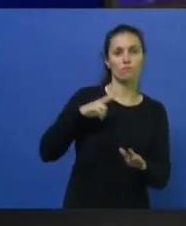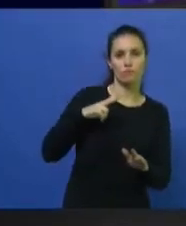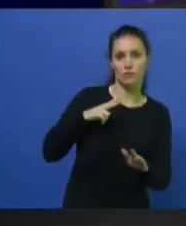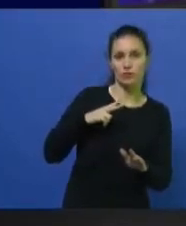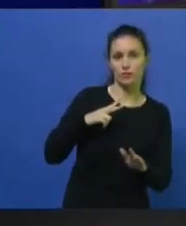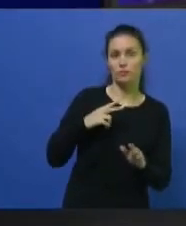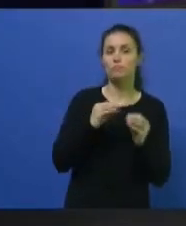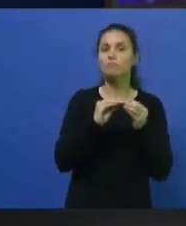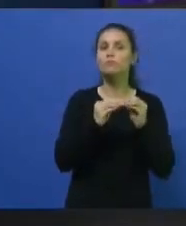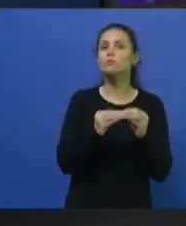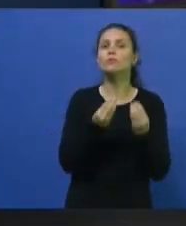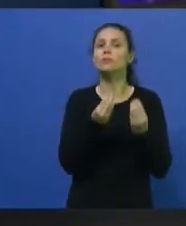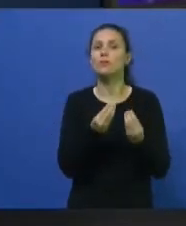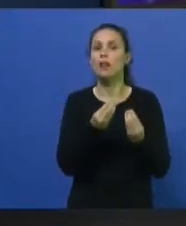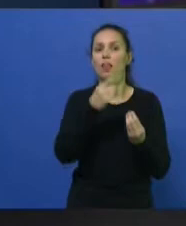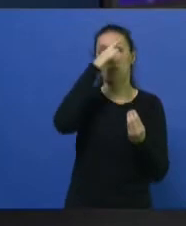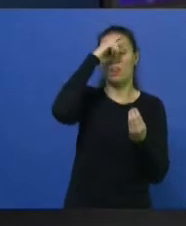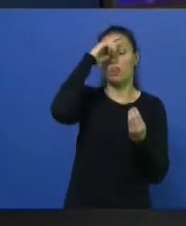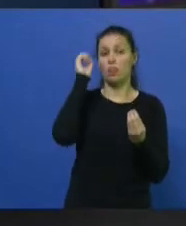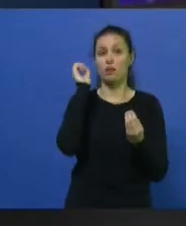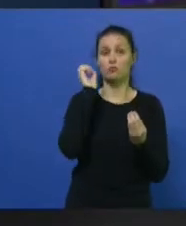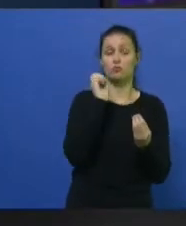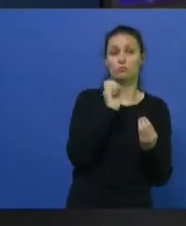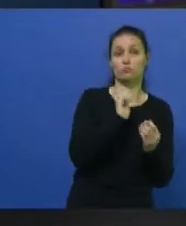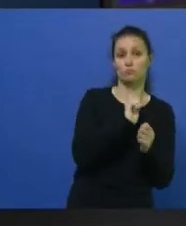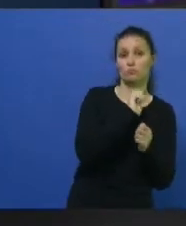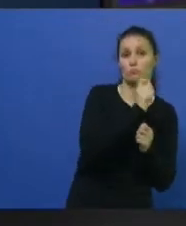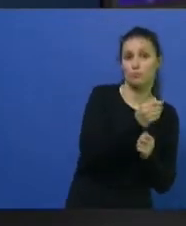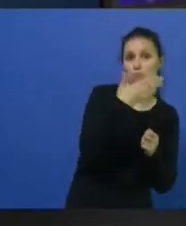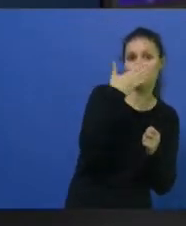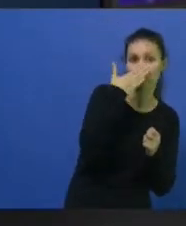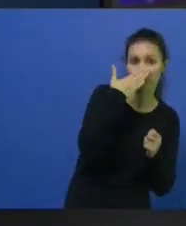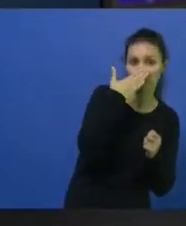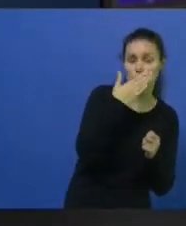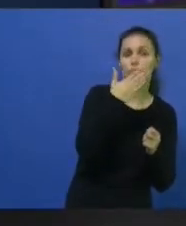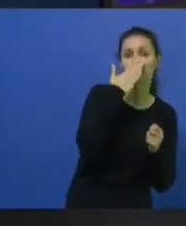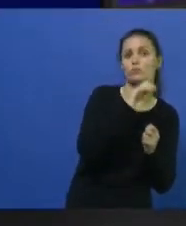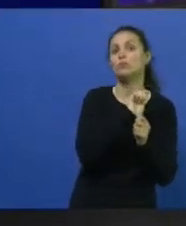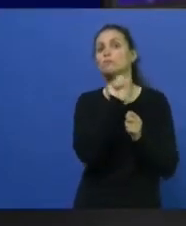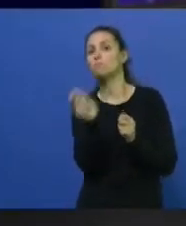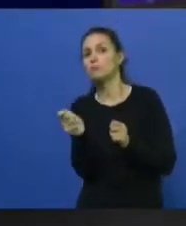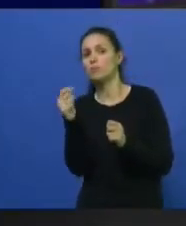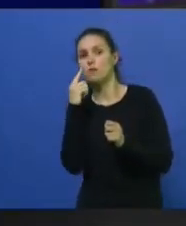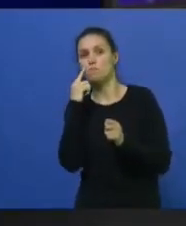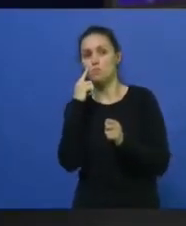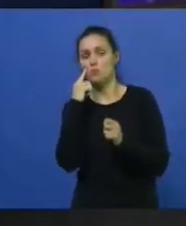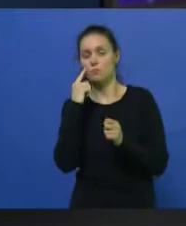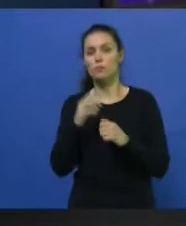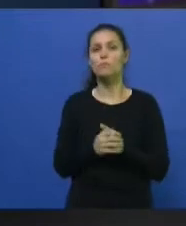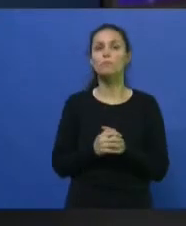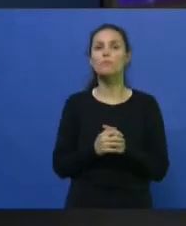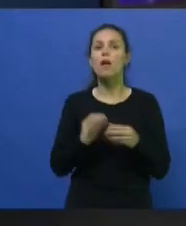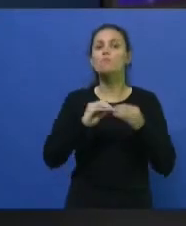de nación a provincia provincia reparte en los municipios el problema no es de hoy lleva más de un mes